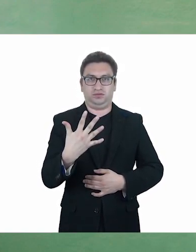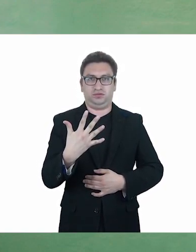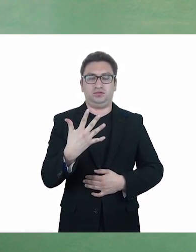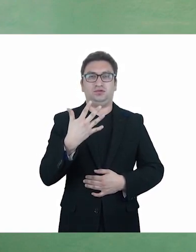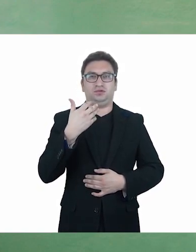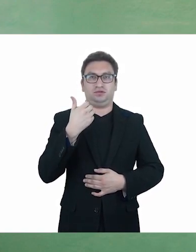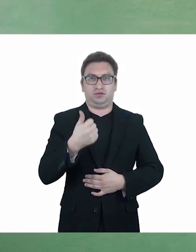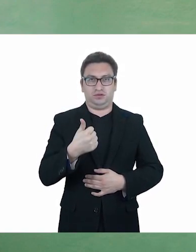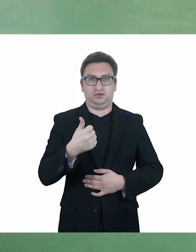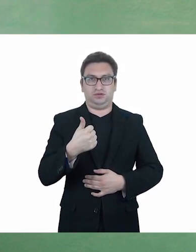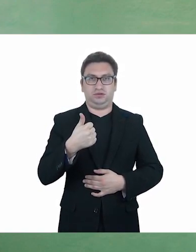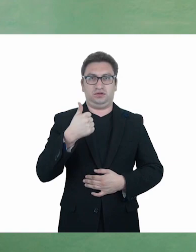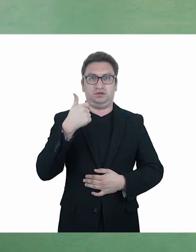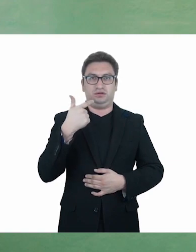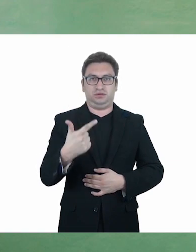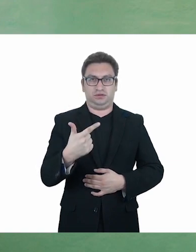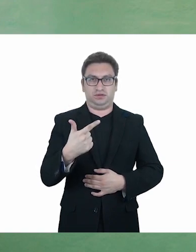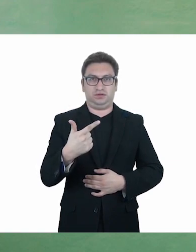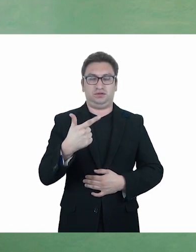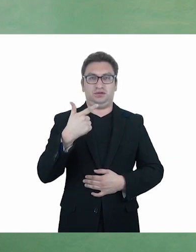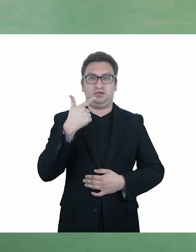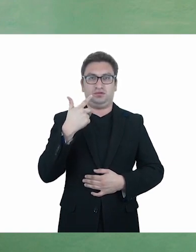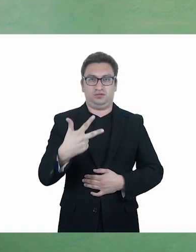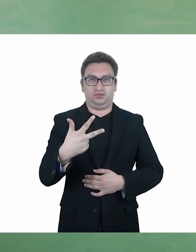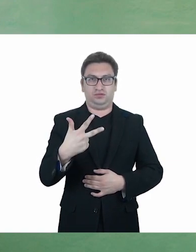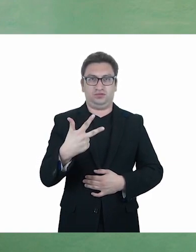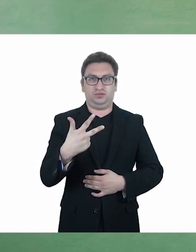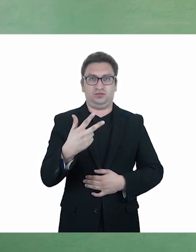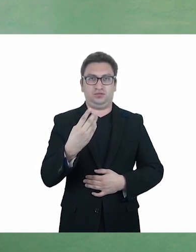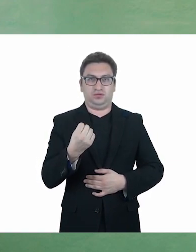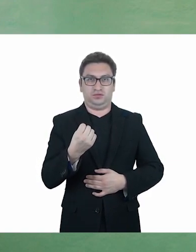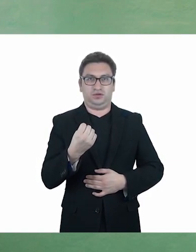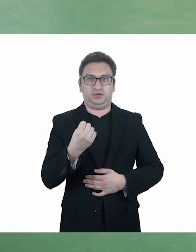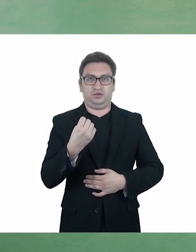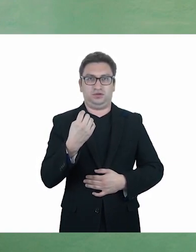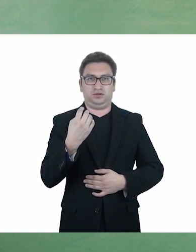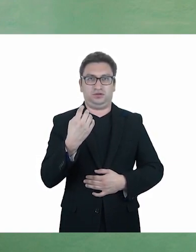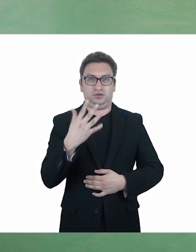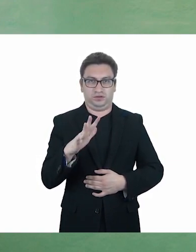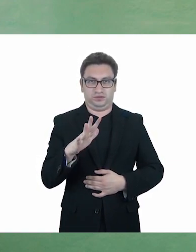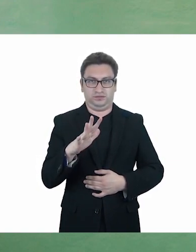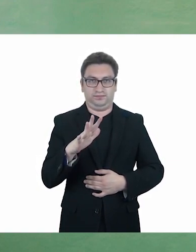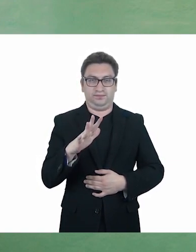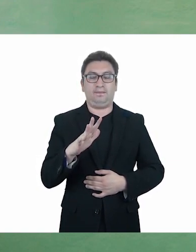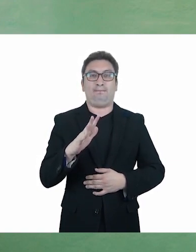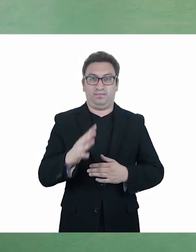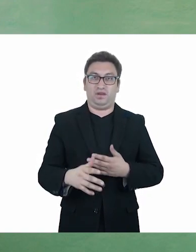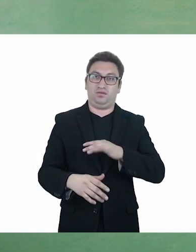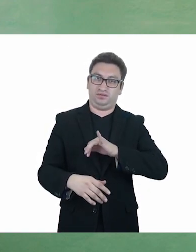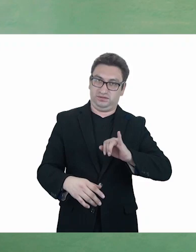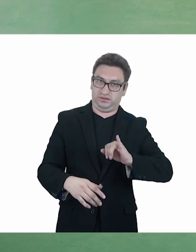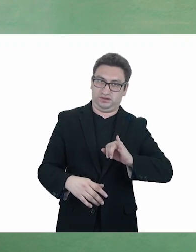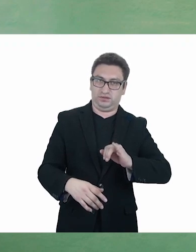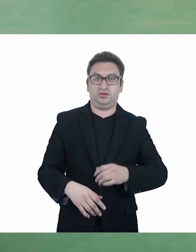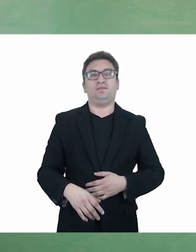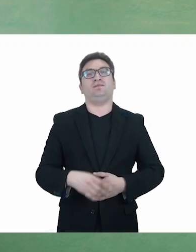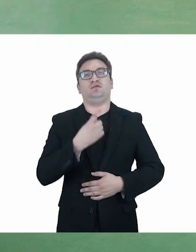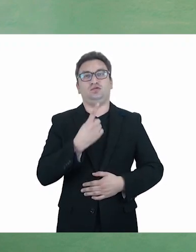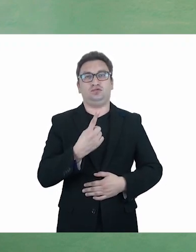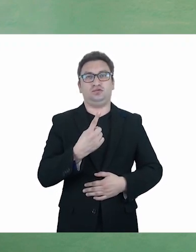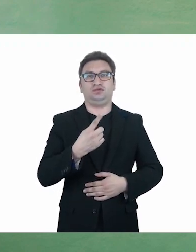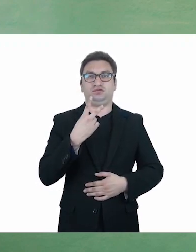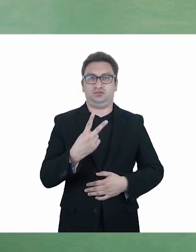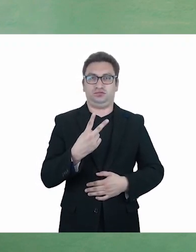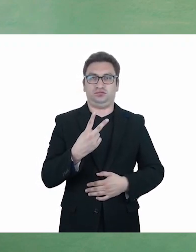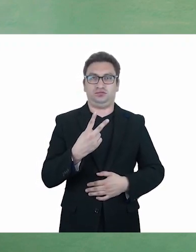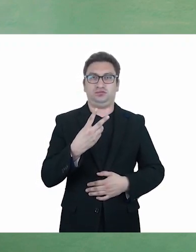4, 5, 6, 7, 8, 9, 10. Tobillo izquierdo,